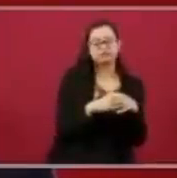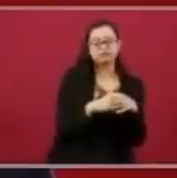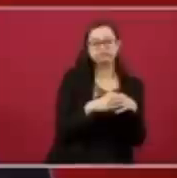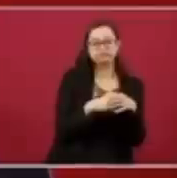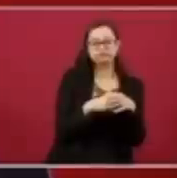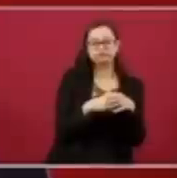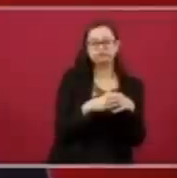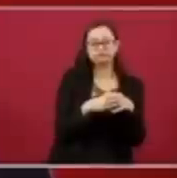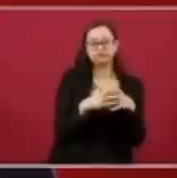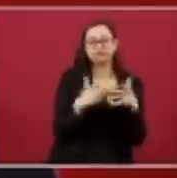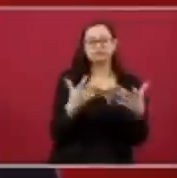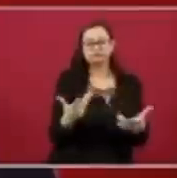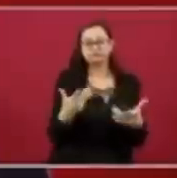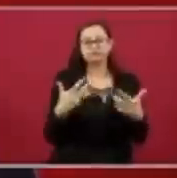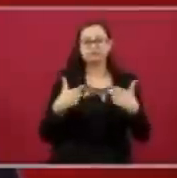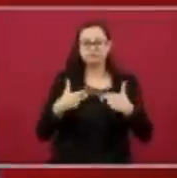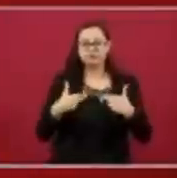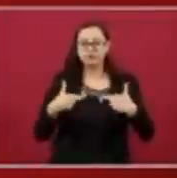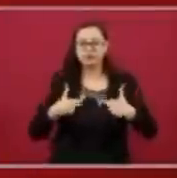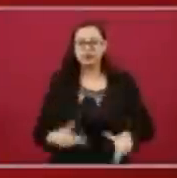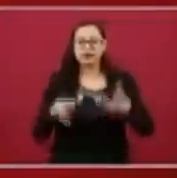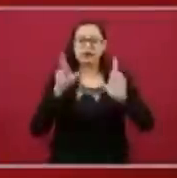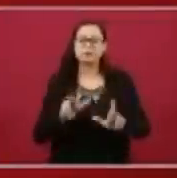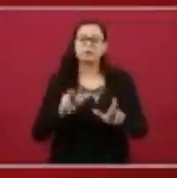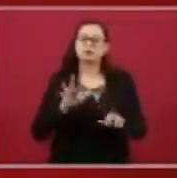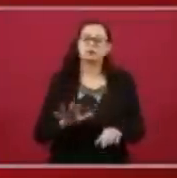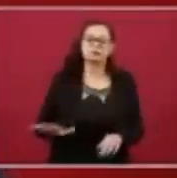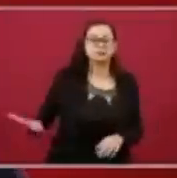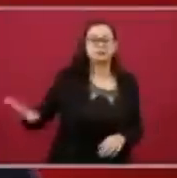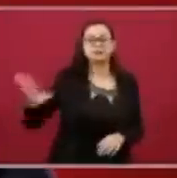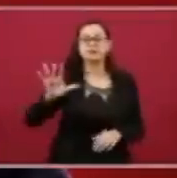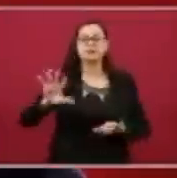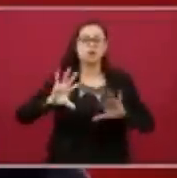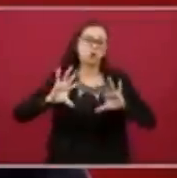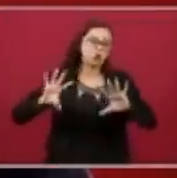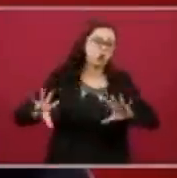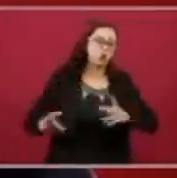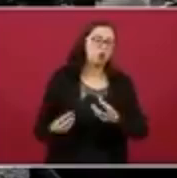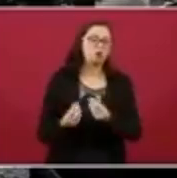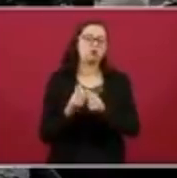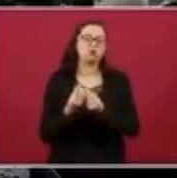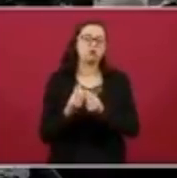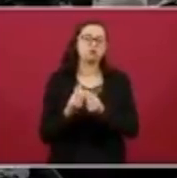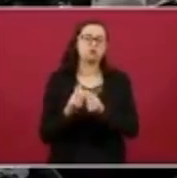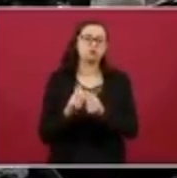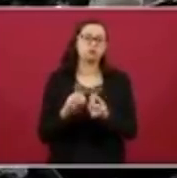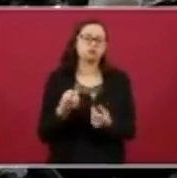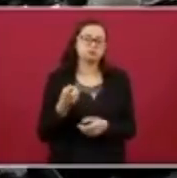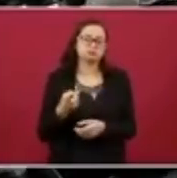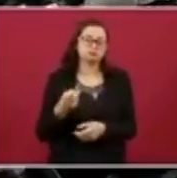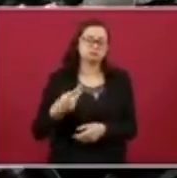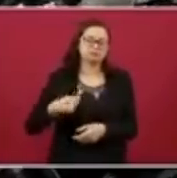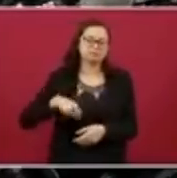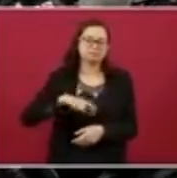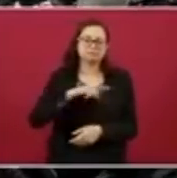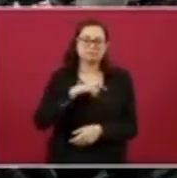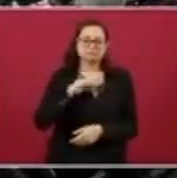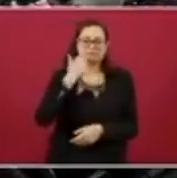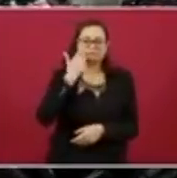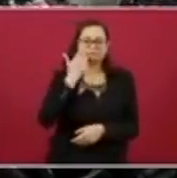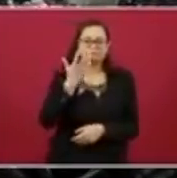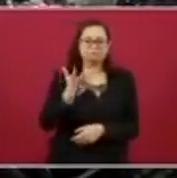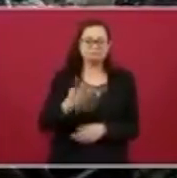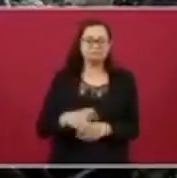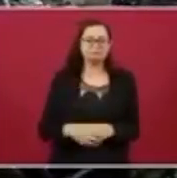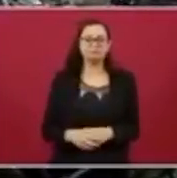es la representación de la sociedad en su conjunto, y eso es lo que estamos procurando.